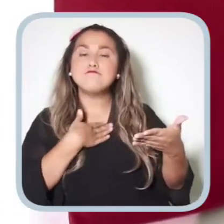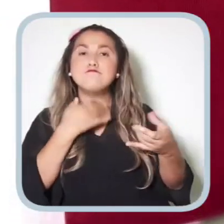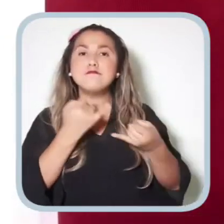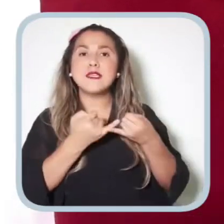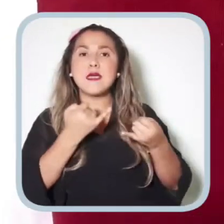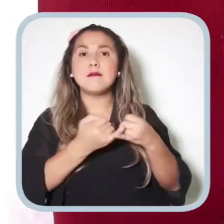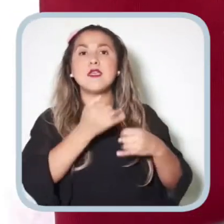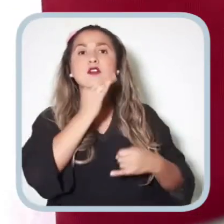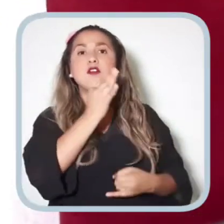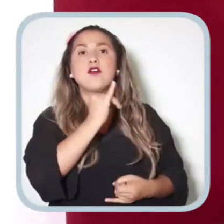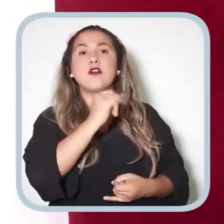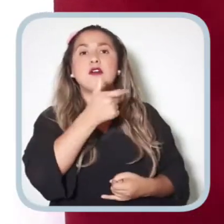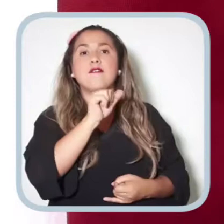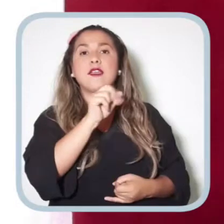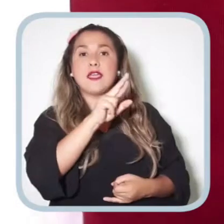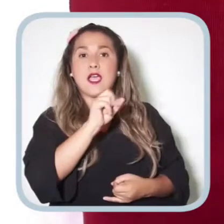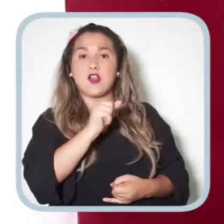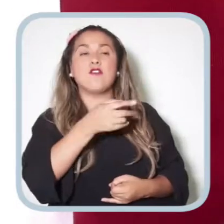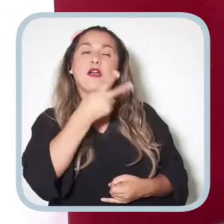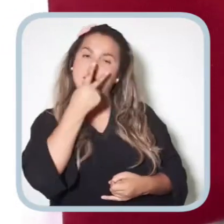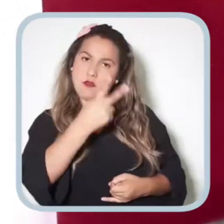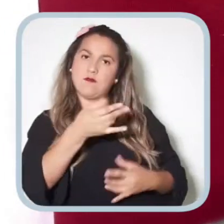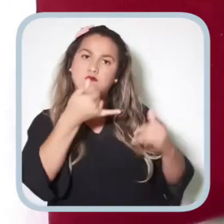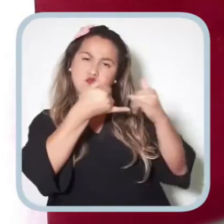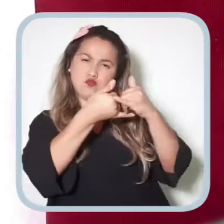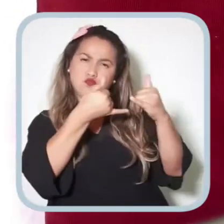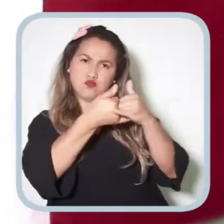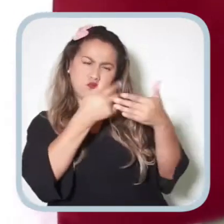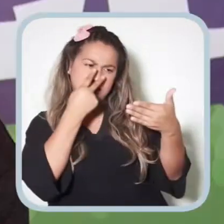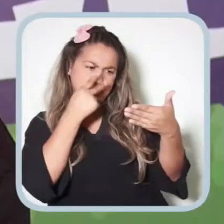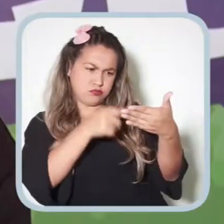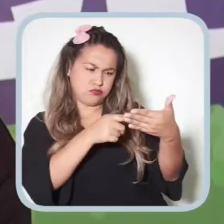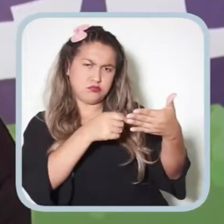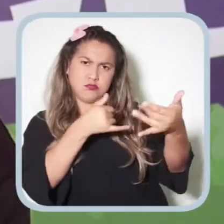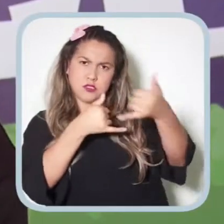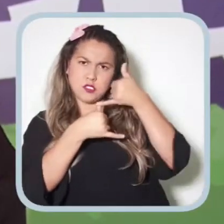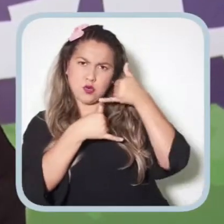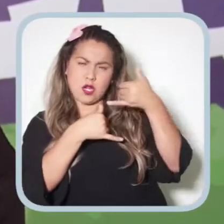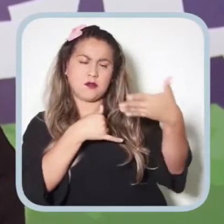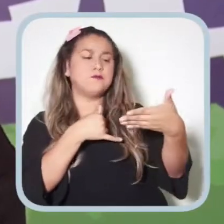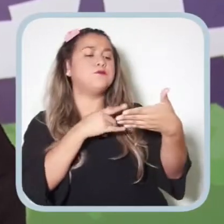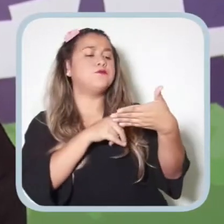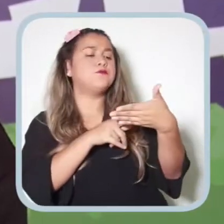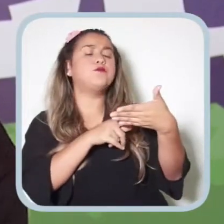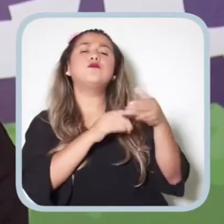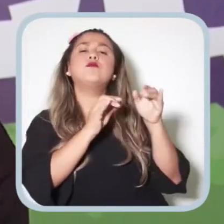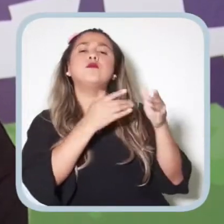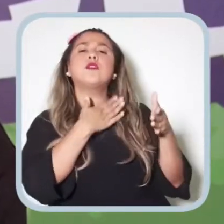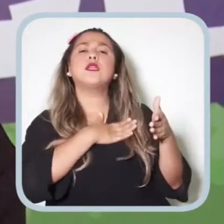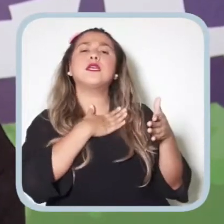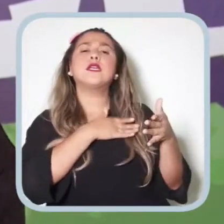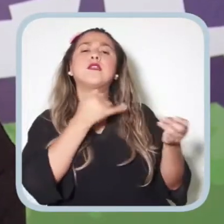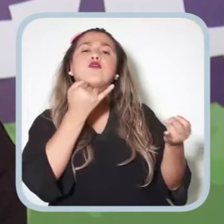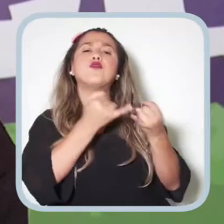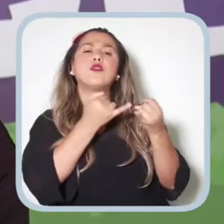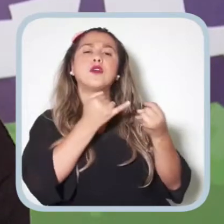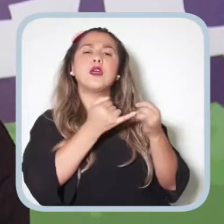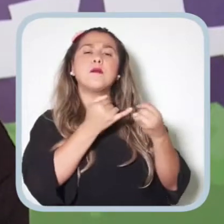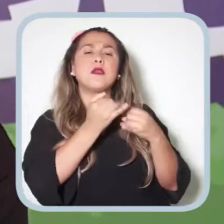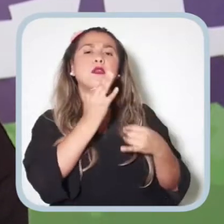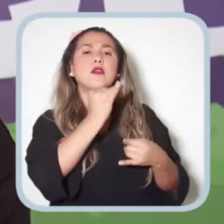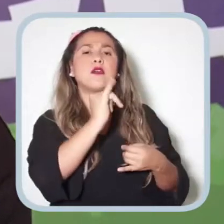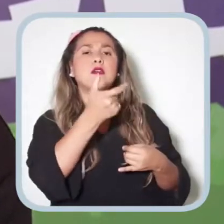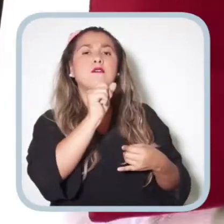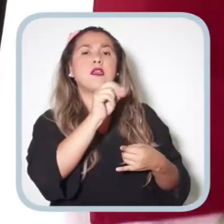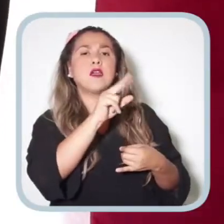Don Fígaro! Vamos a ver lo que el WhatsApp me quiere decir. Querido amigo Don Fígaro, señor WhatsApp, ¿qué nos tiene